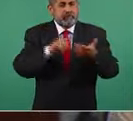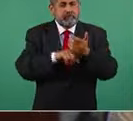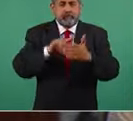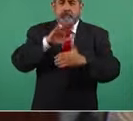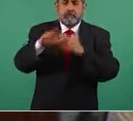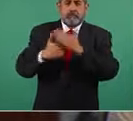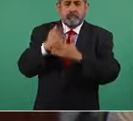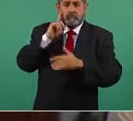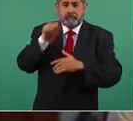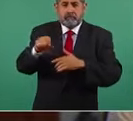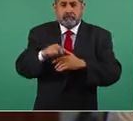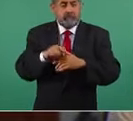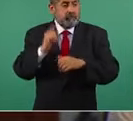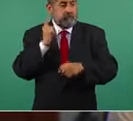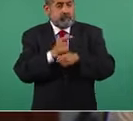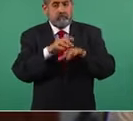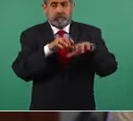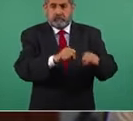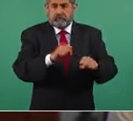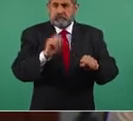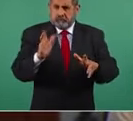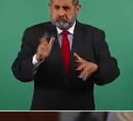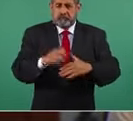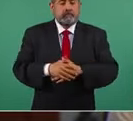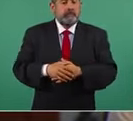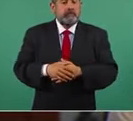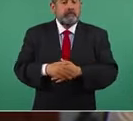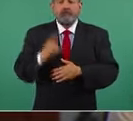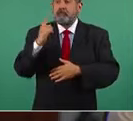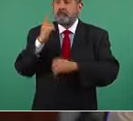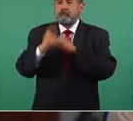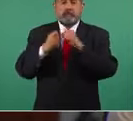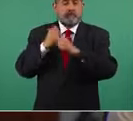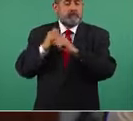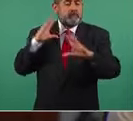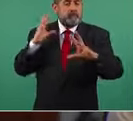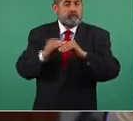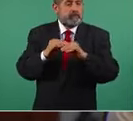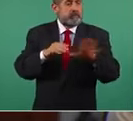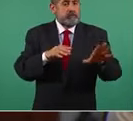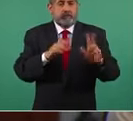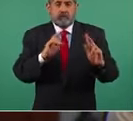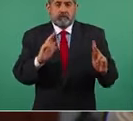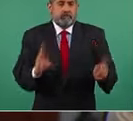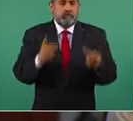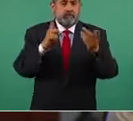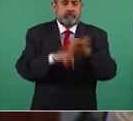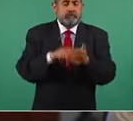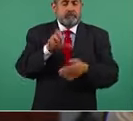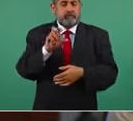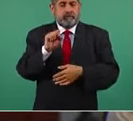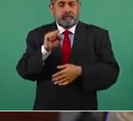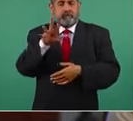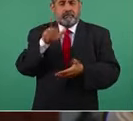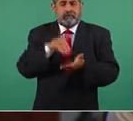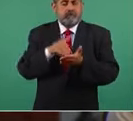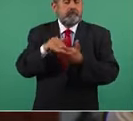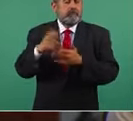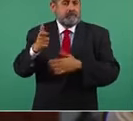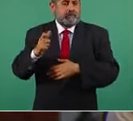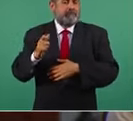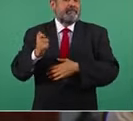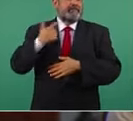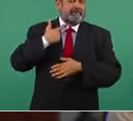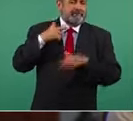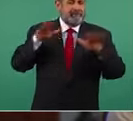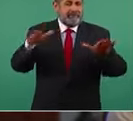nos informó que ya lo habían localizado. A casi un año, el antiguo avión presidencial ya se vendió en 65 millones de pesos. Presidente,